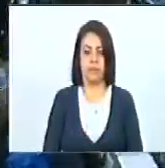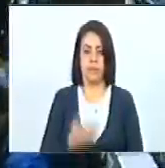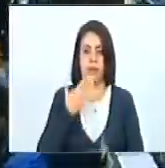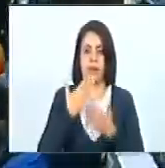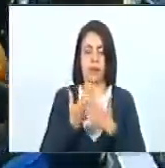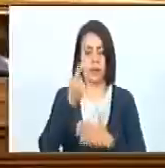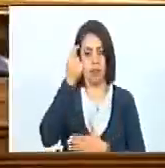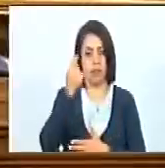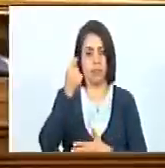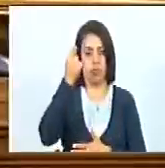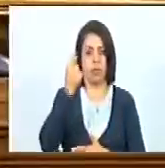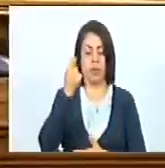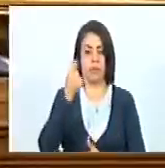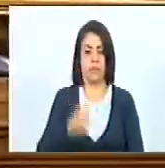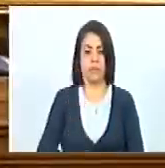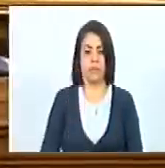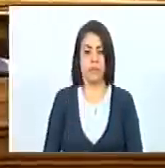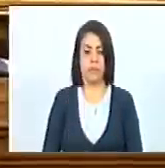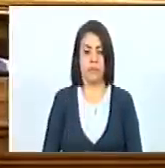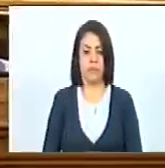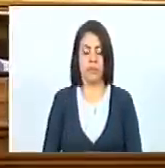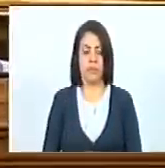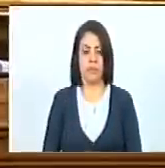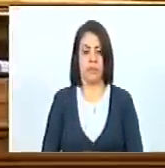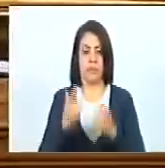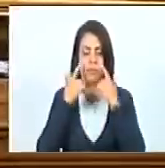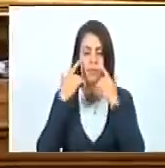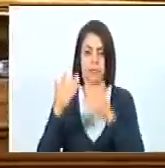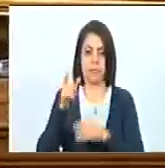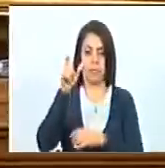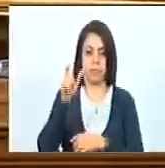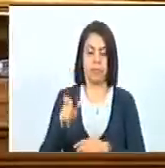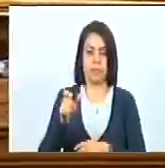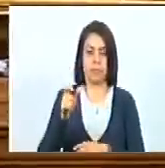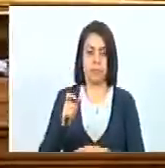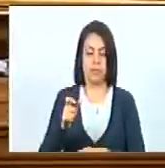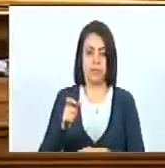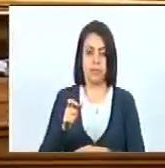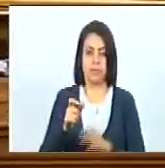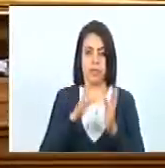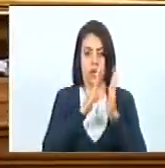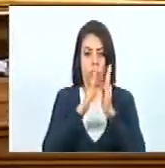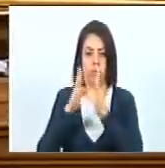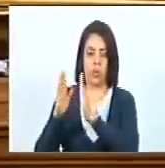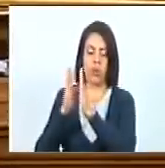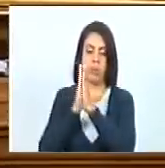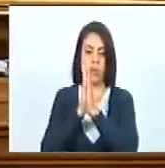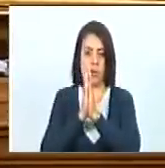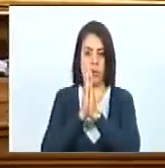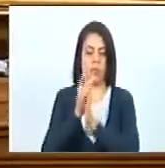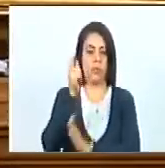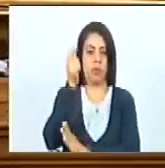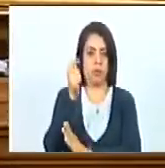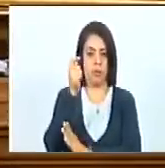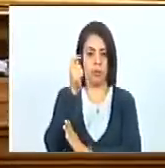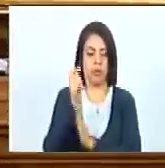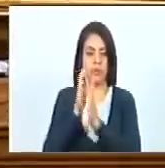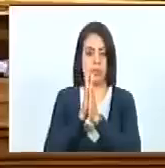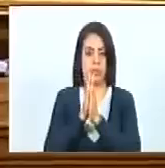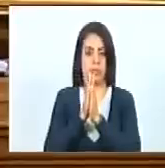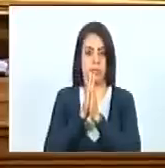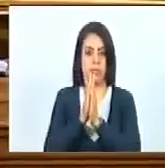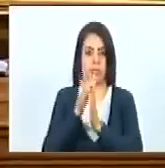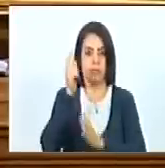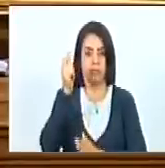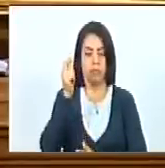Gracias, diputada. Voy a dejar en el derecho de orden, diputados. Orden. Voy a dejar